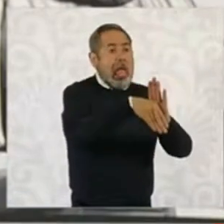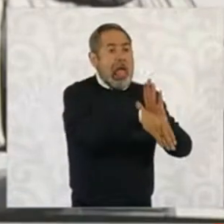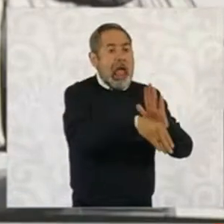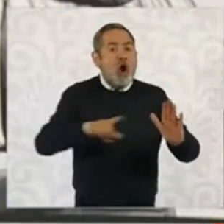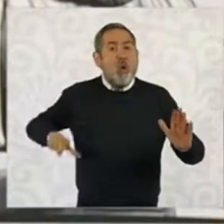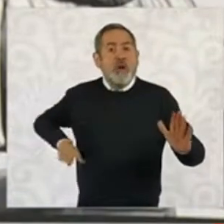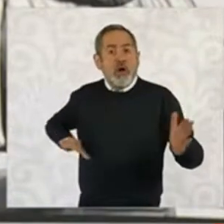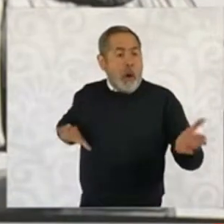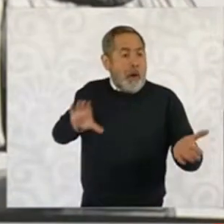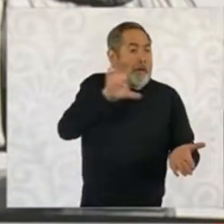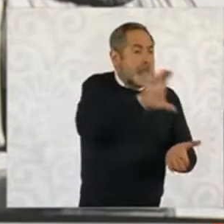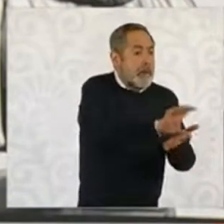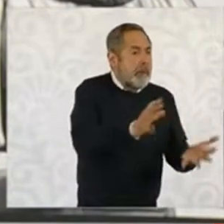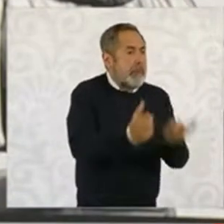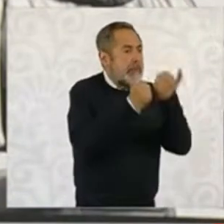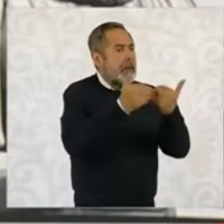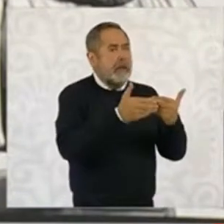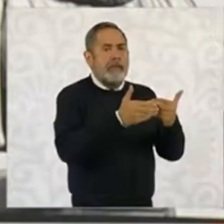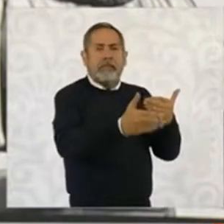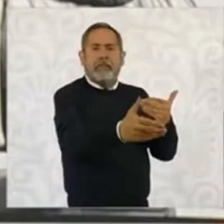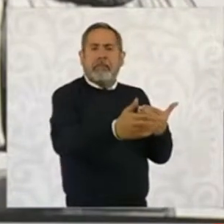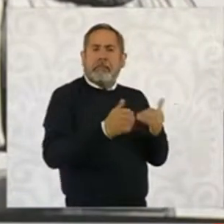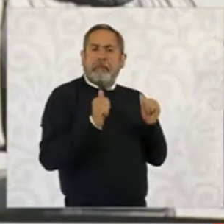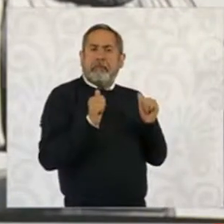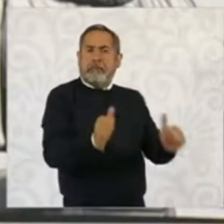otros políticos.